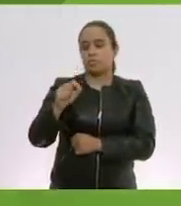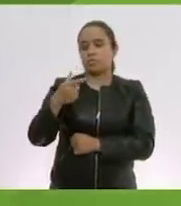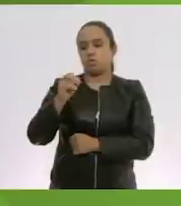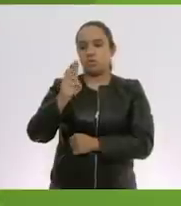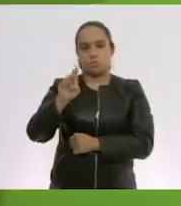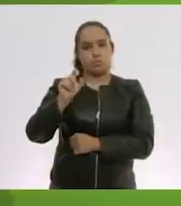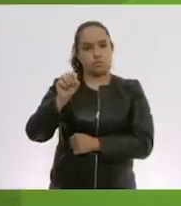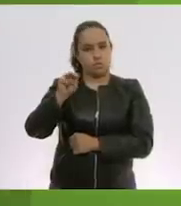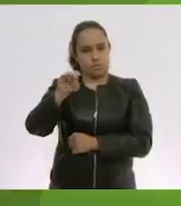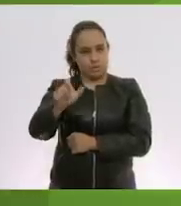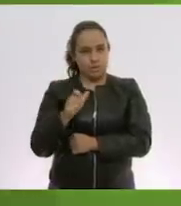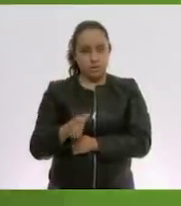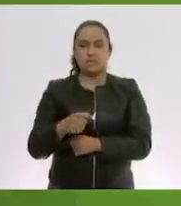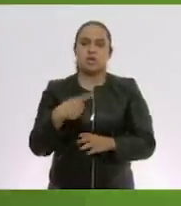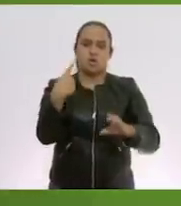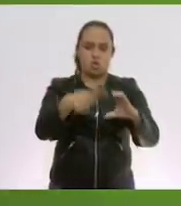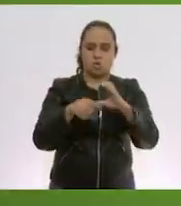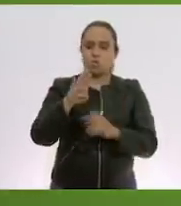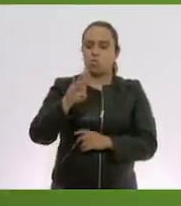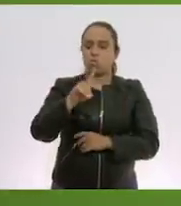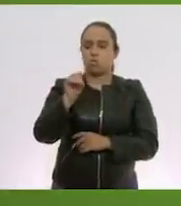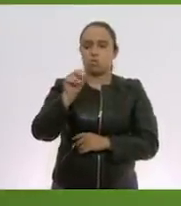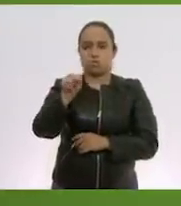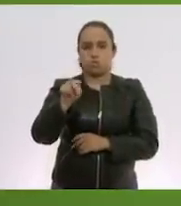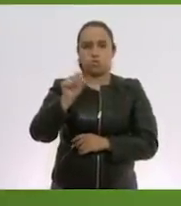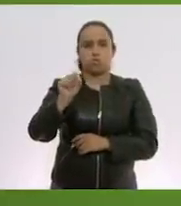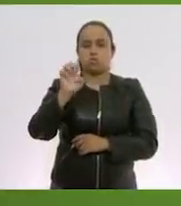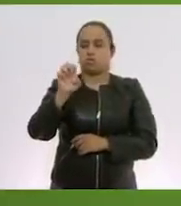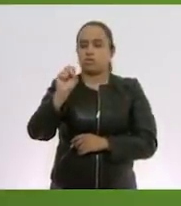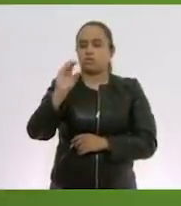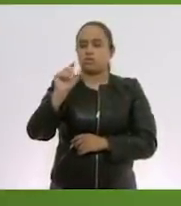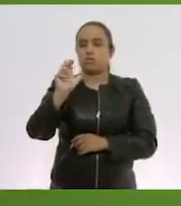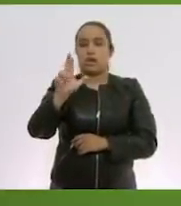sep.gob.mx, correo electrónico